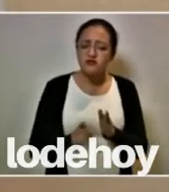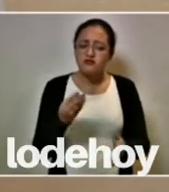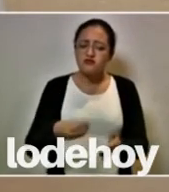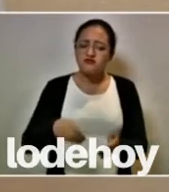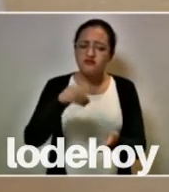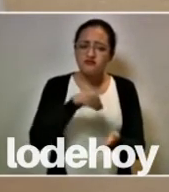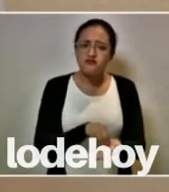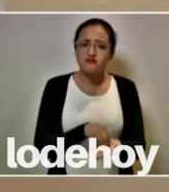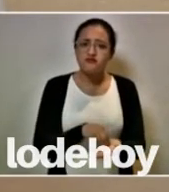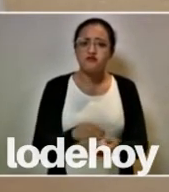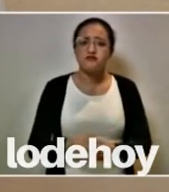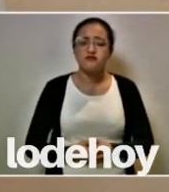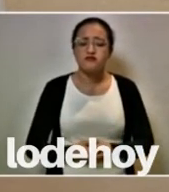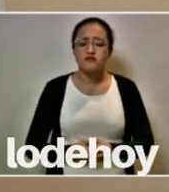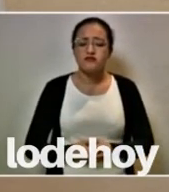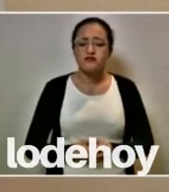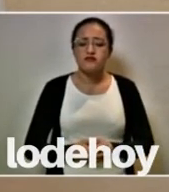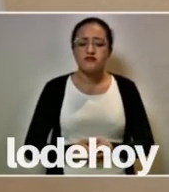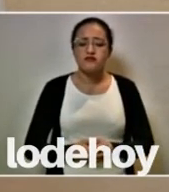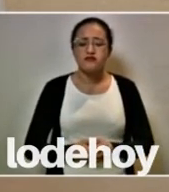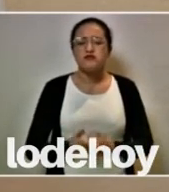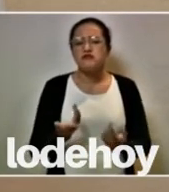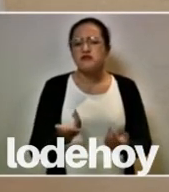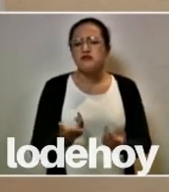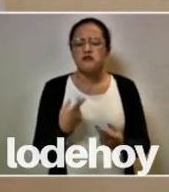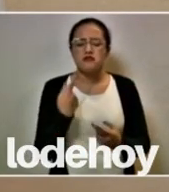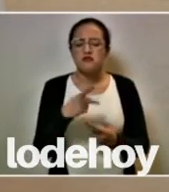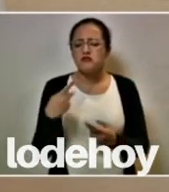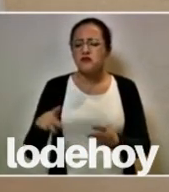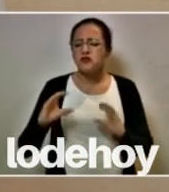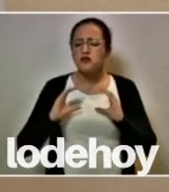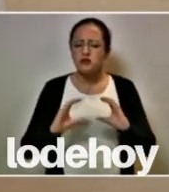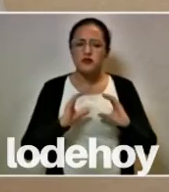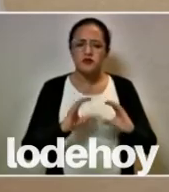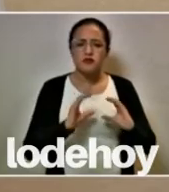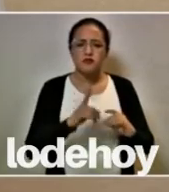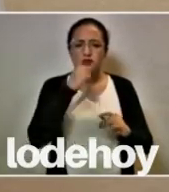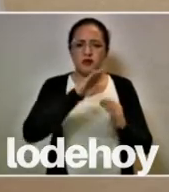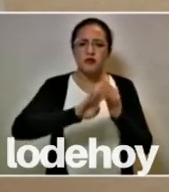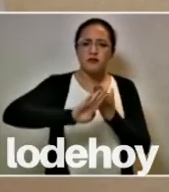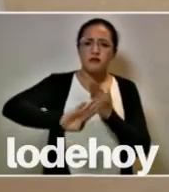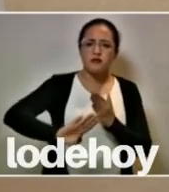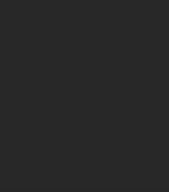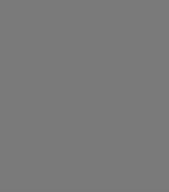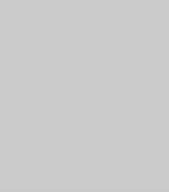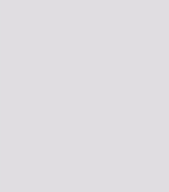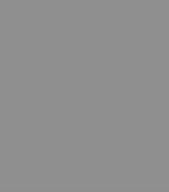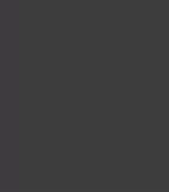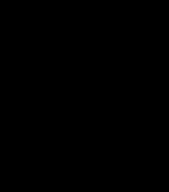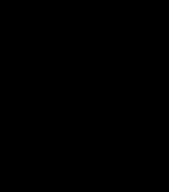establece previsiones para evitar contagios.